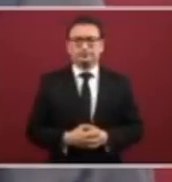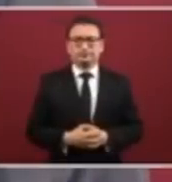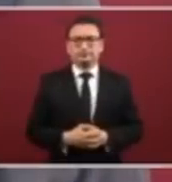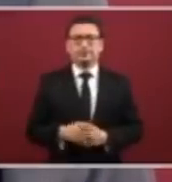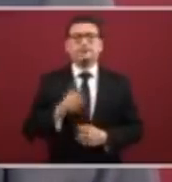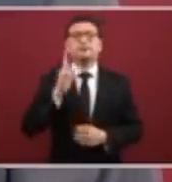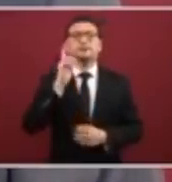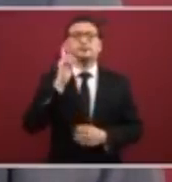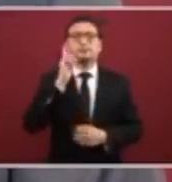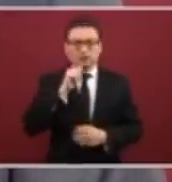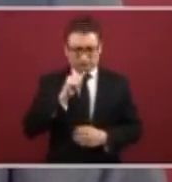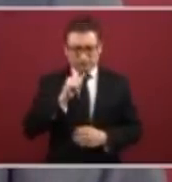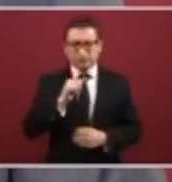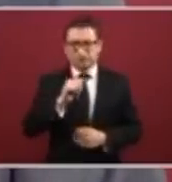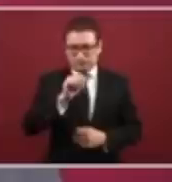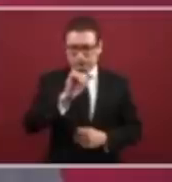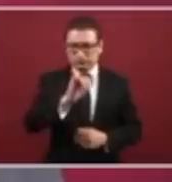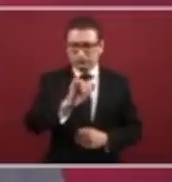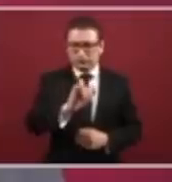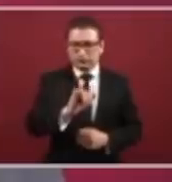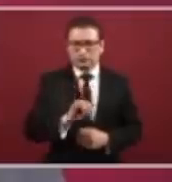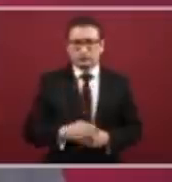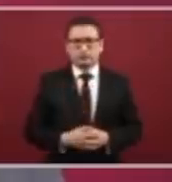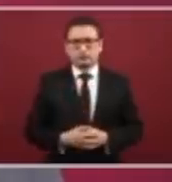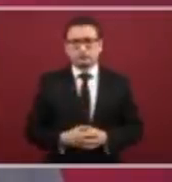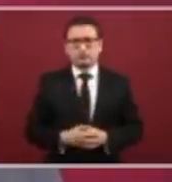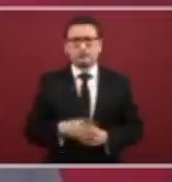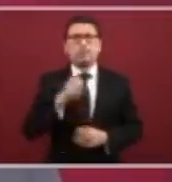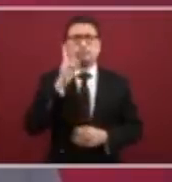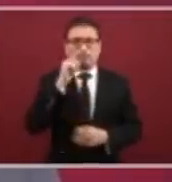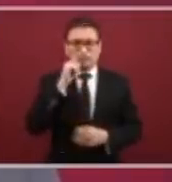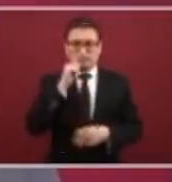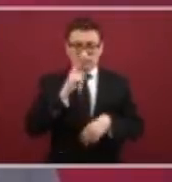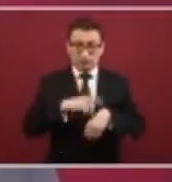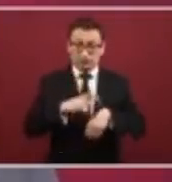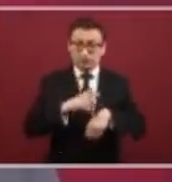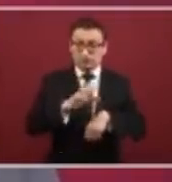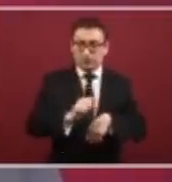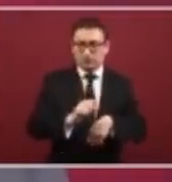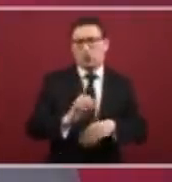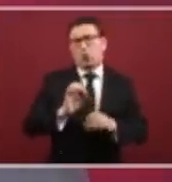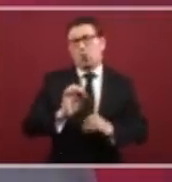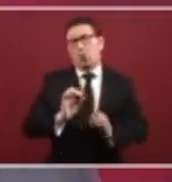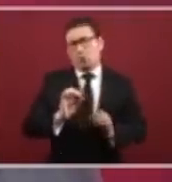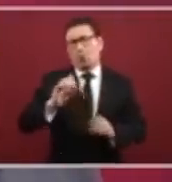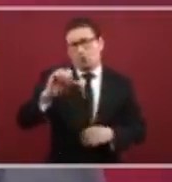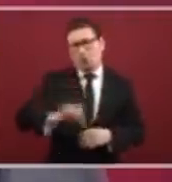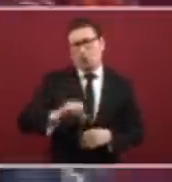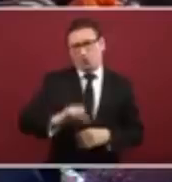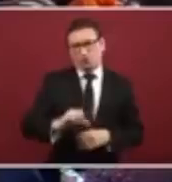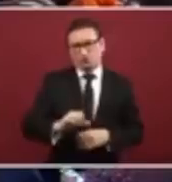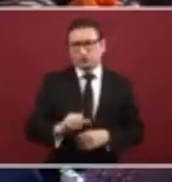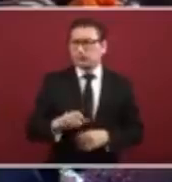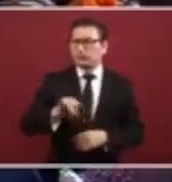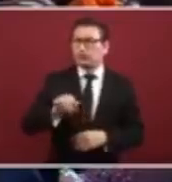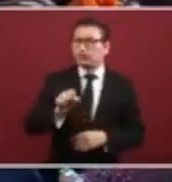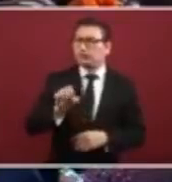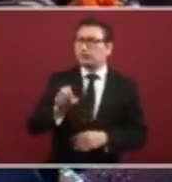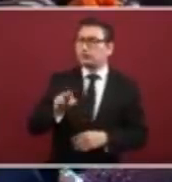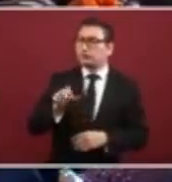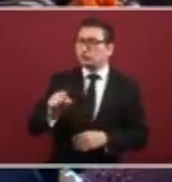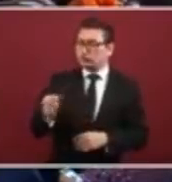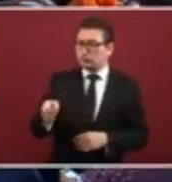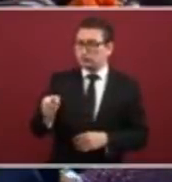Mañana, sí, mañana, si tenemos tiempo, hoy mismo, don Jesús, lo que